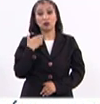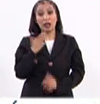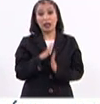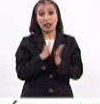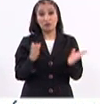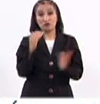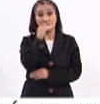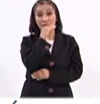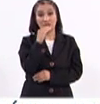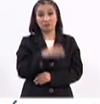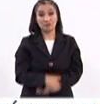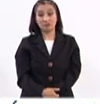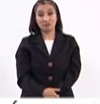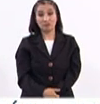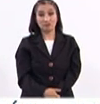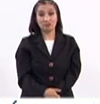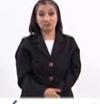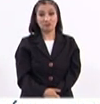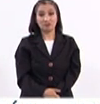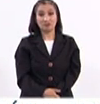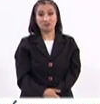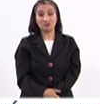de texto gratuito.